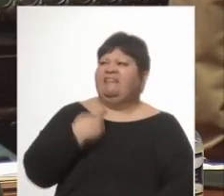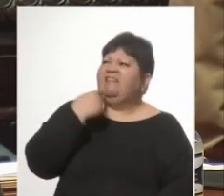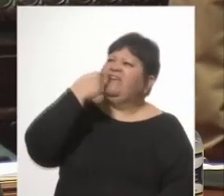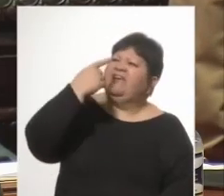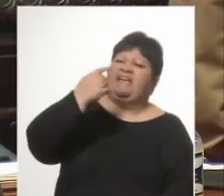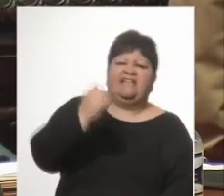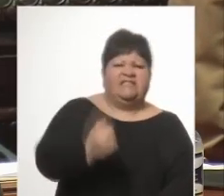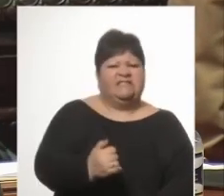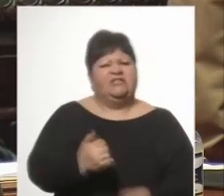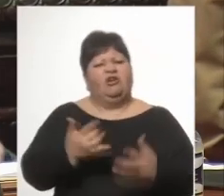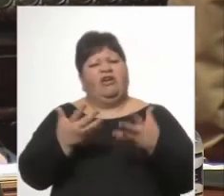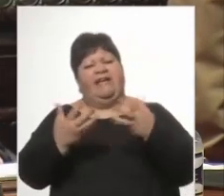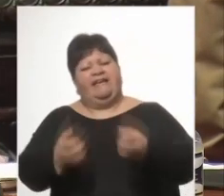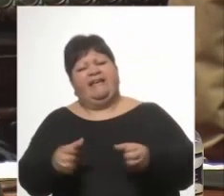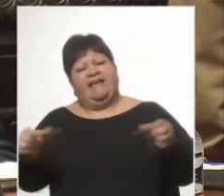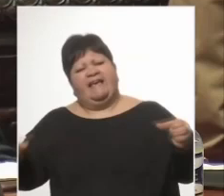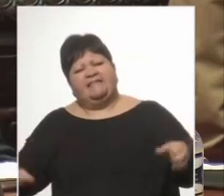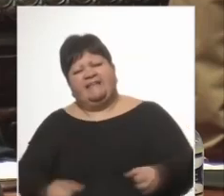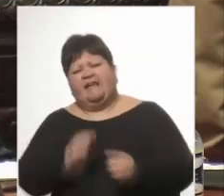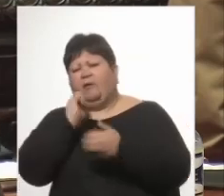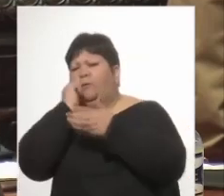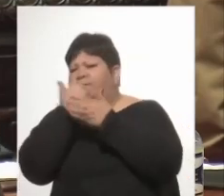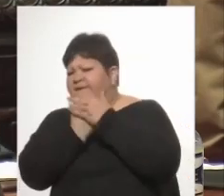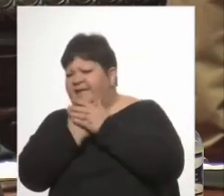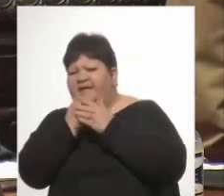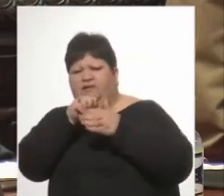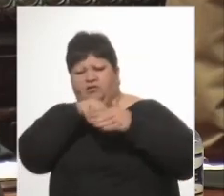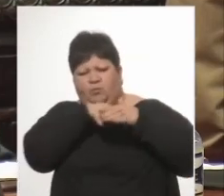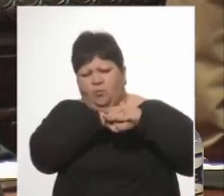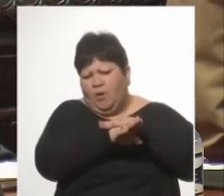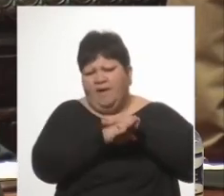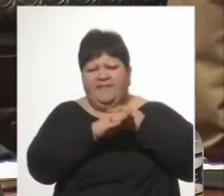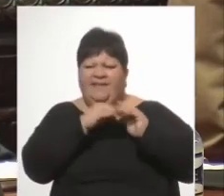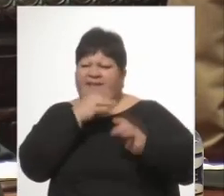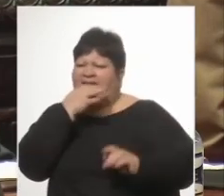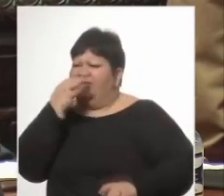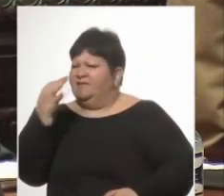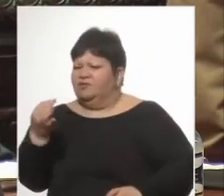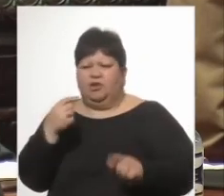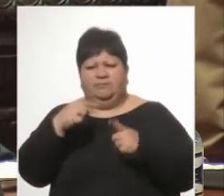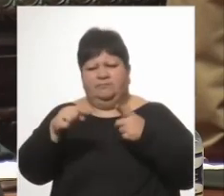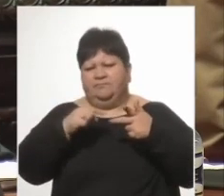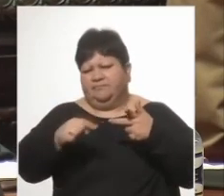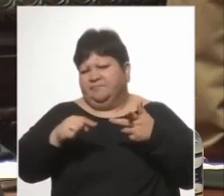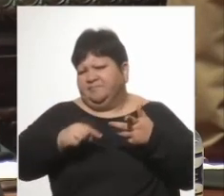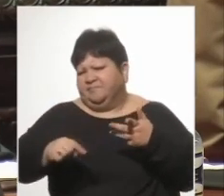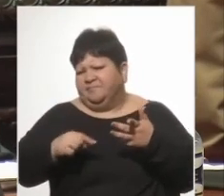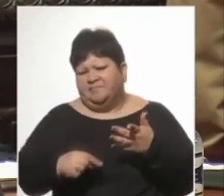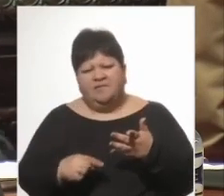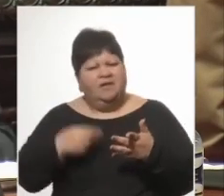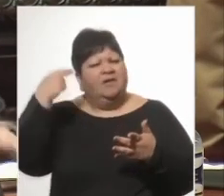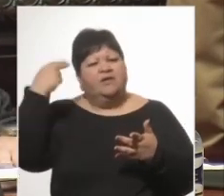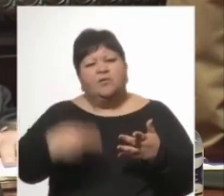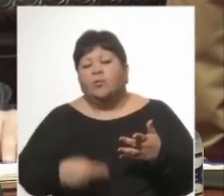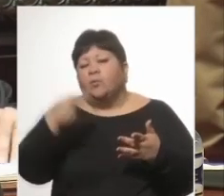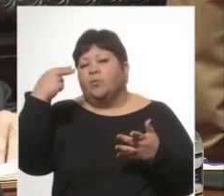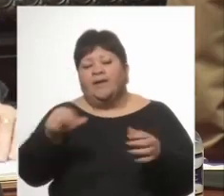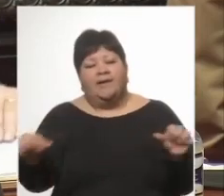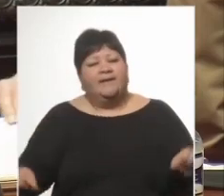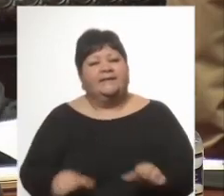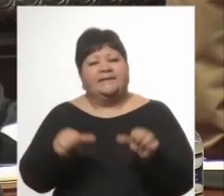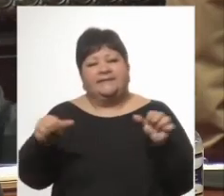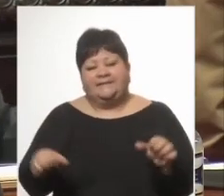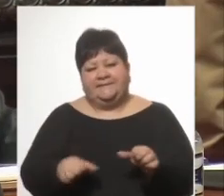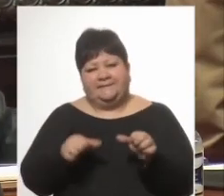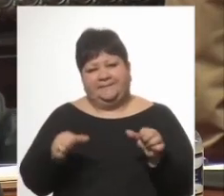intenciones, simpatías, encubrimientos, declaraciones, etcétera, que nunca he realizado y que